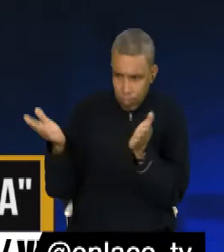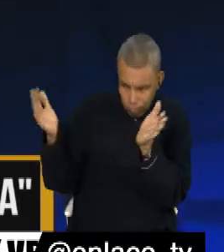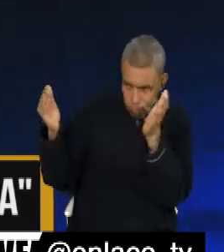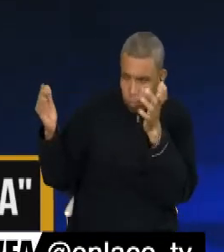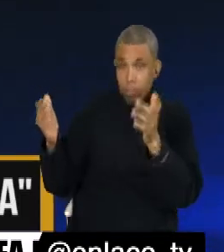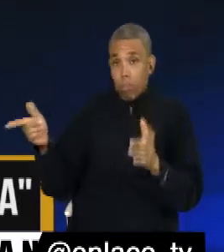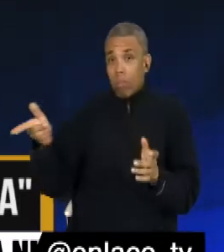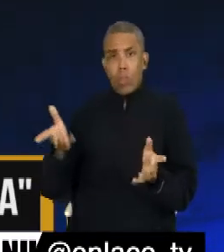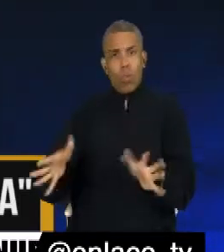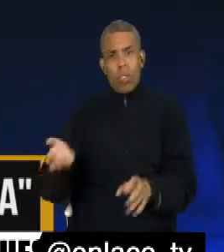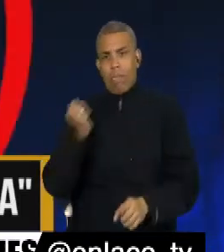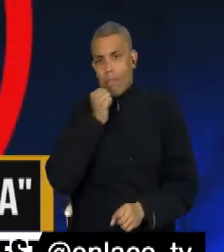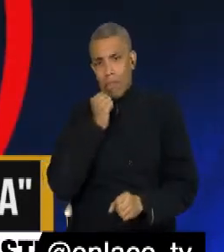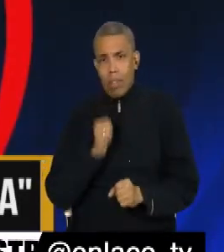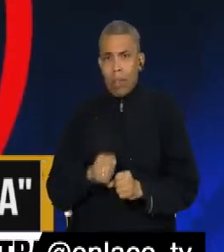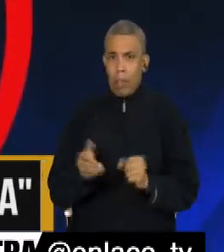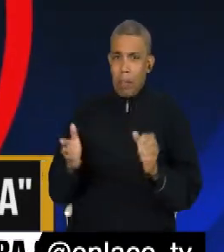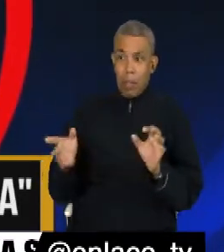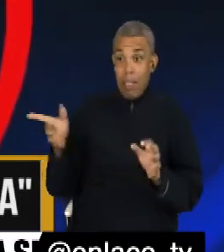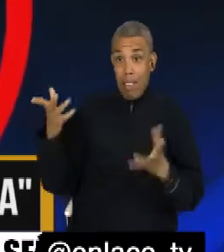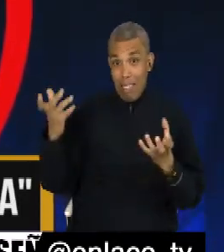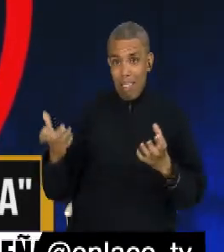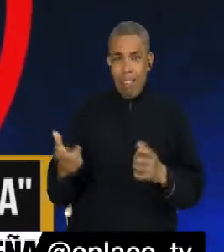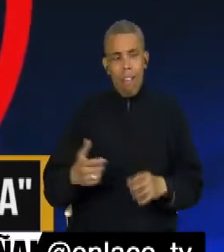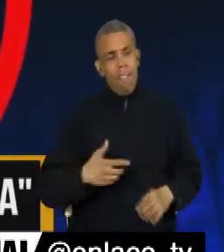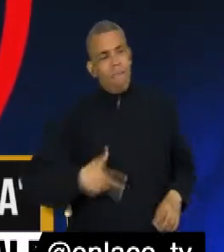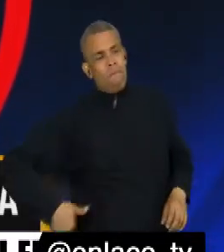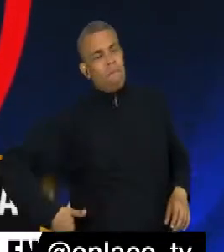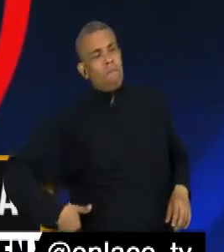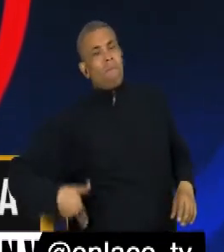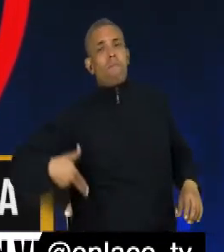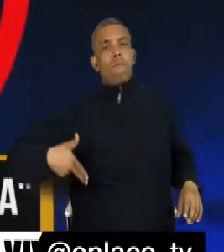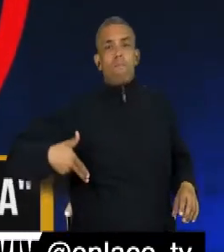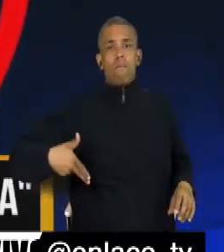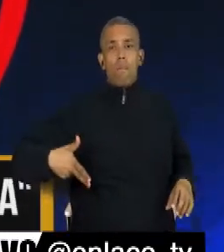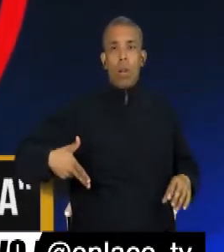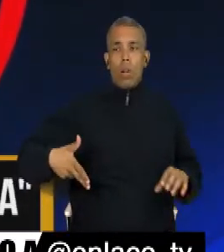hombres. Y en la reacción, una de esas personas